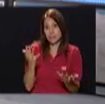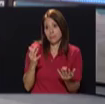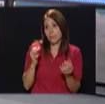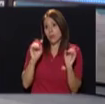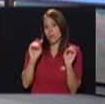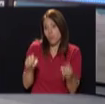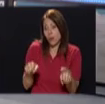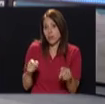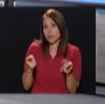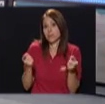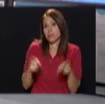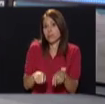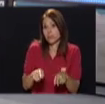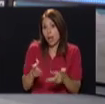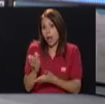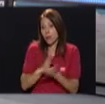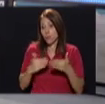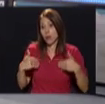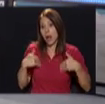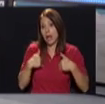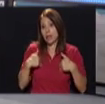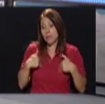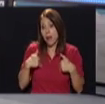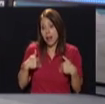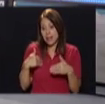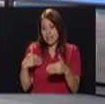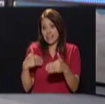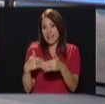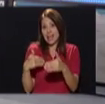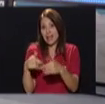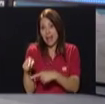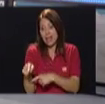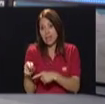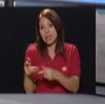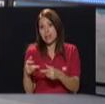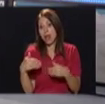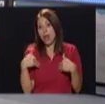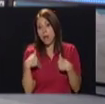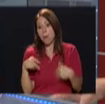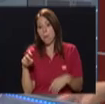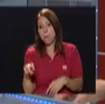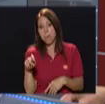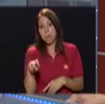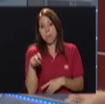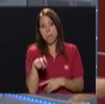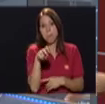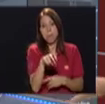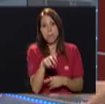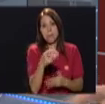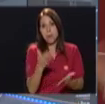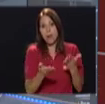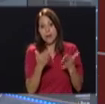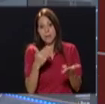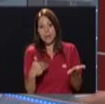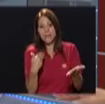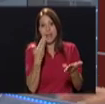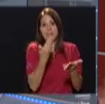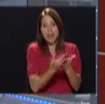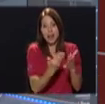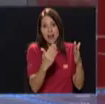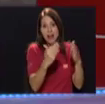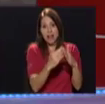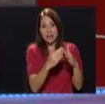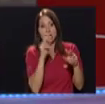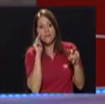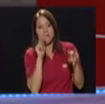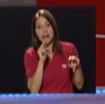o sea, viene un combo que probablemente en algún momento algún animal que vive cerca de un área boscosa va a querer